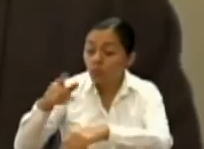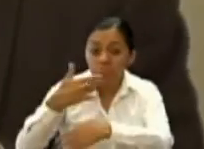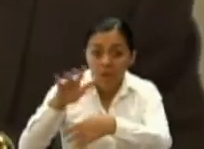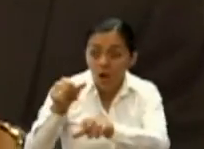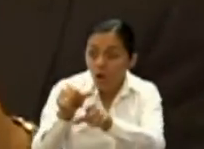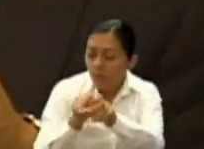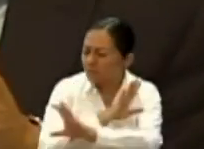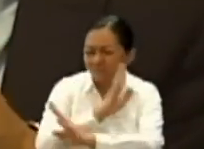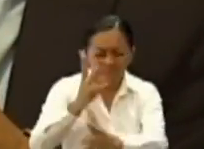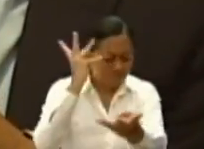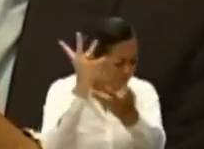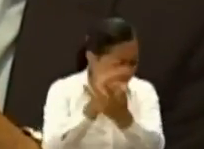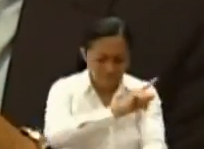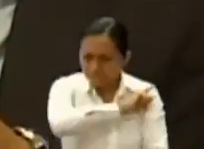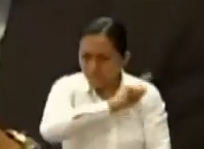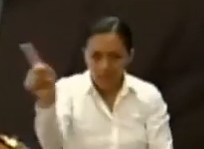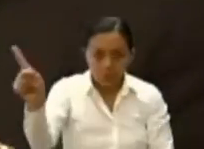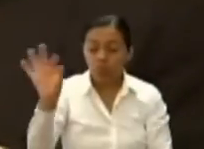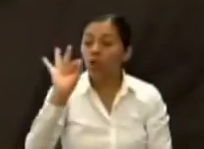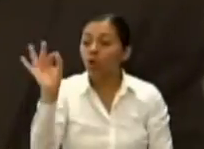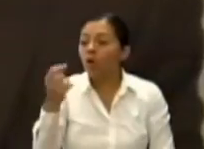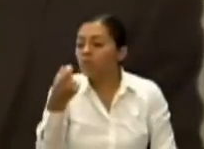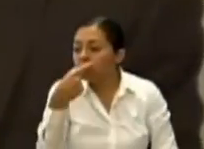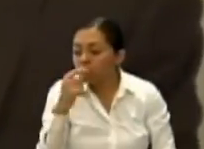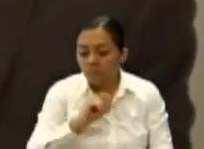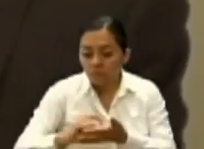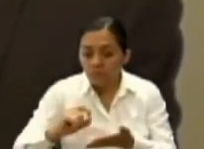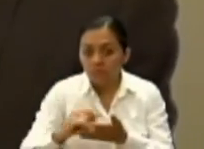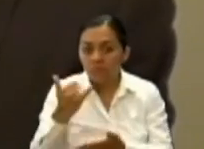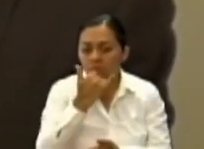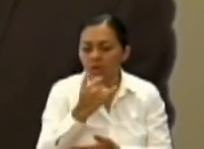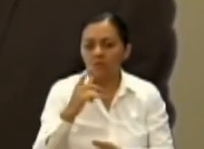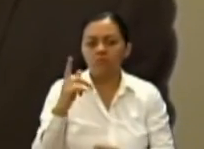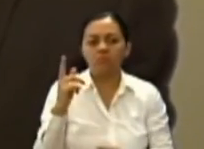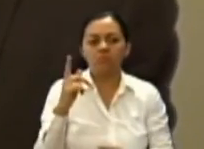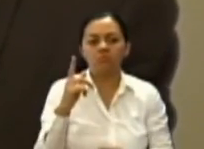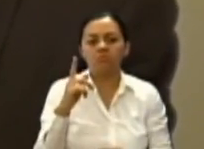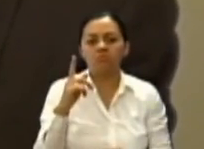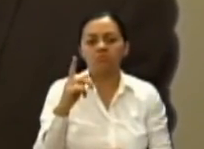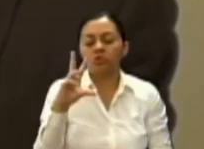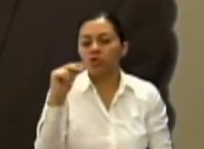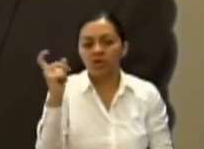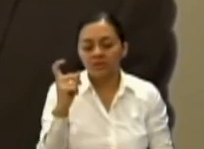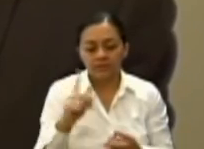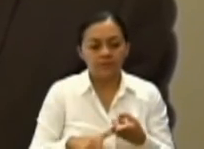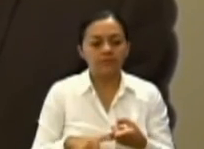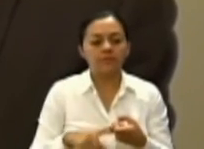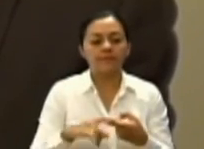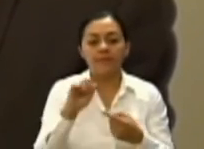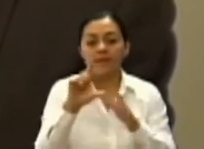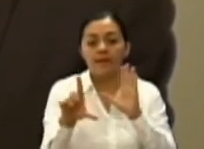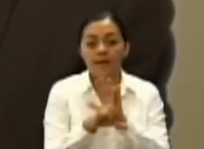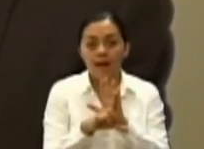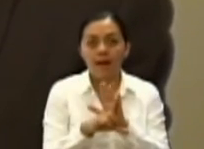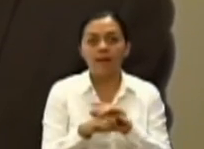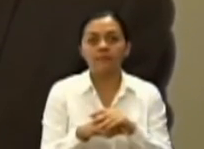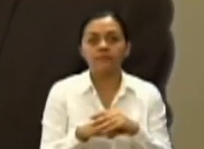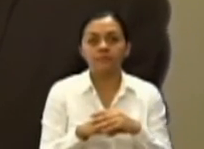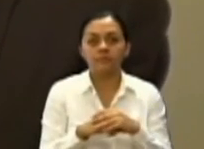las acciones innecesarias y legales